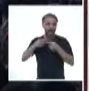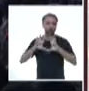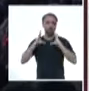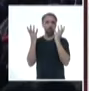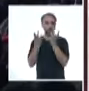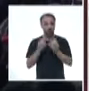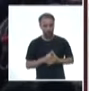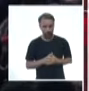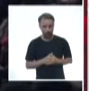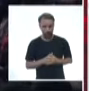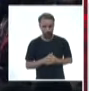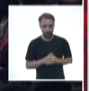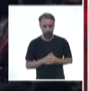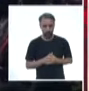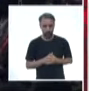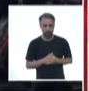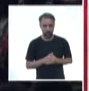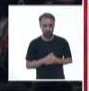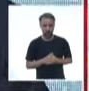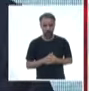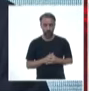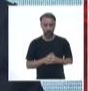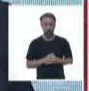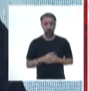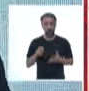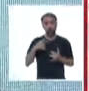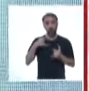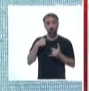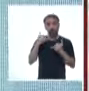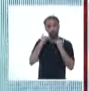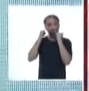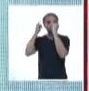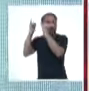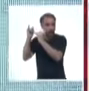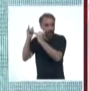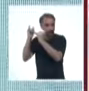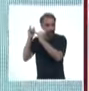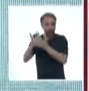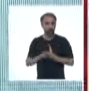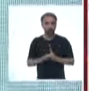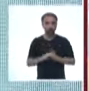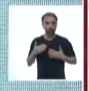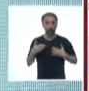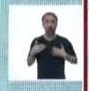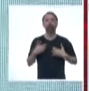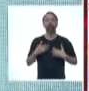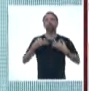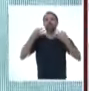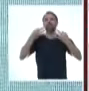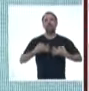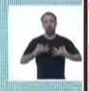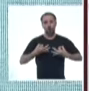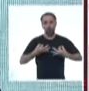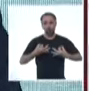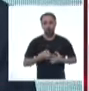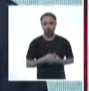que claramente la sociedad va a poner estos votos Esto no es la política está claro que no es una suma